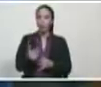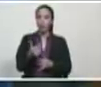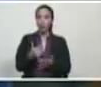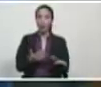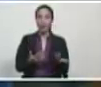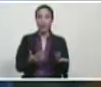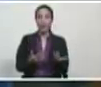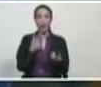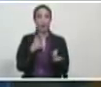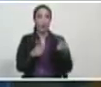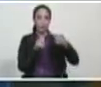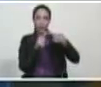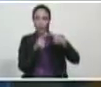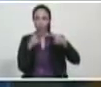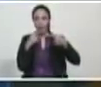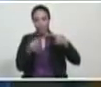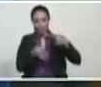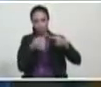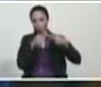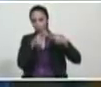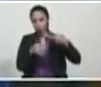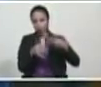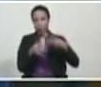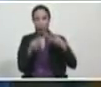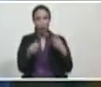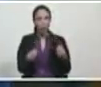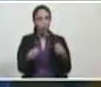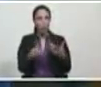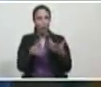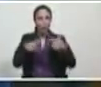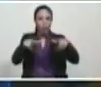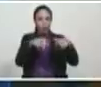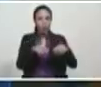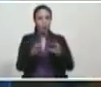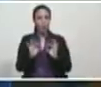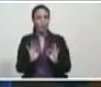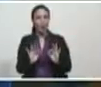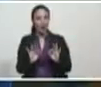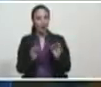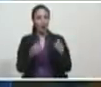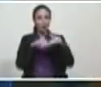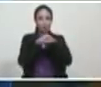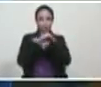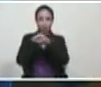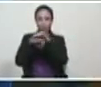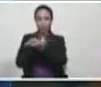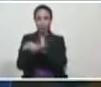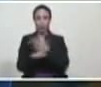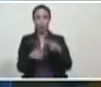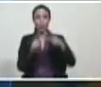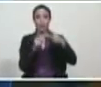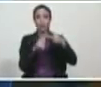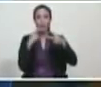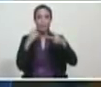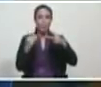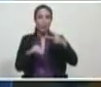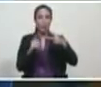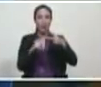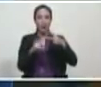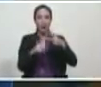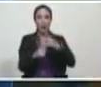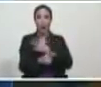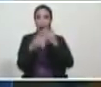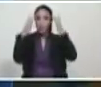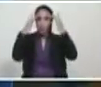dijo una, la capacidad instalada. Tenemos también la segunda condición, el